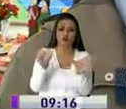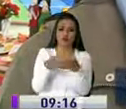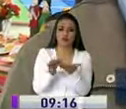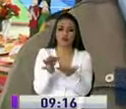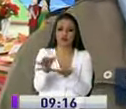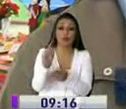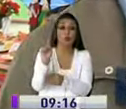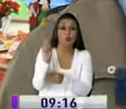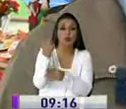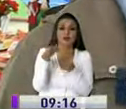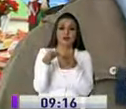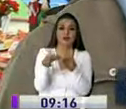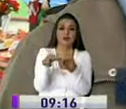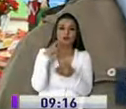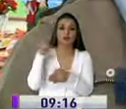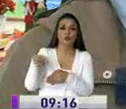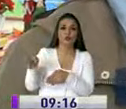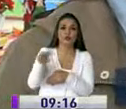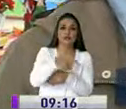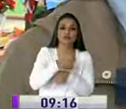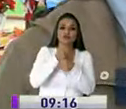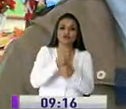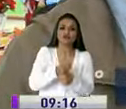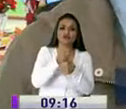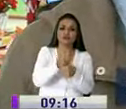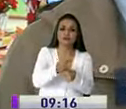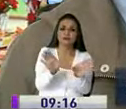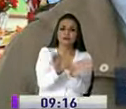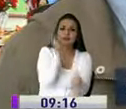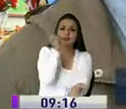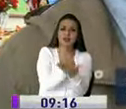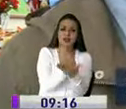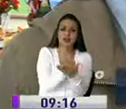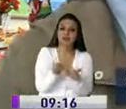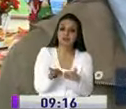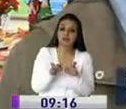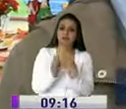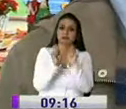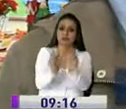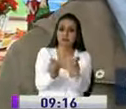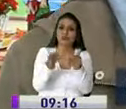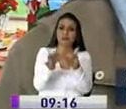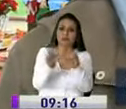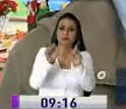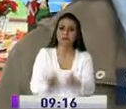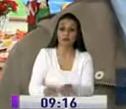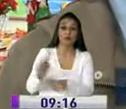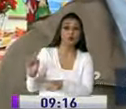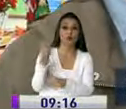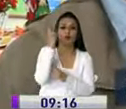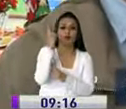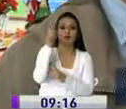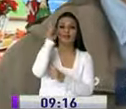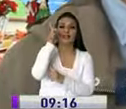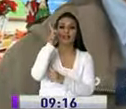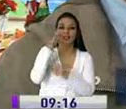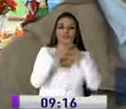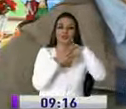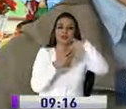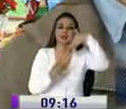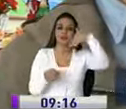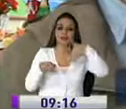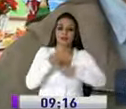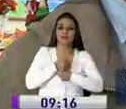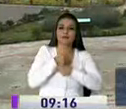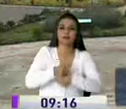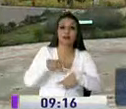los únicos guías turísticos ecuestres certificados con licencia para guiar. Y el único maestro sudamericano ecuestre está aquí